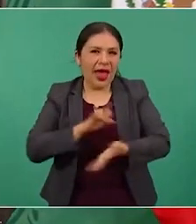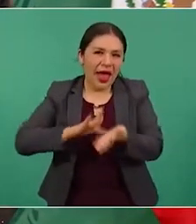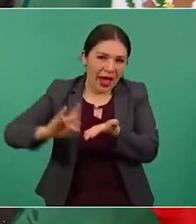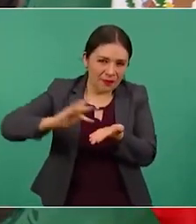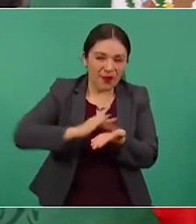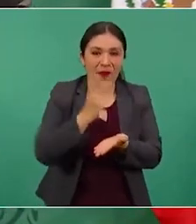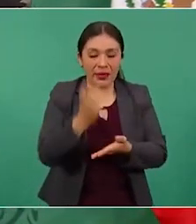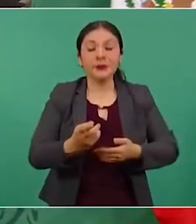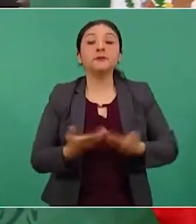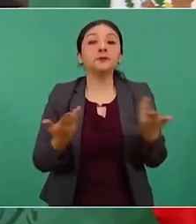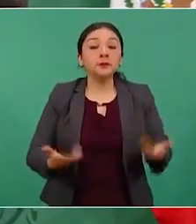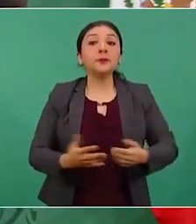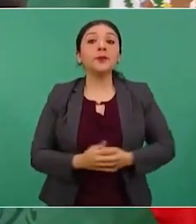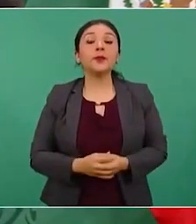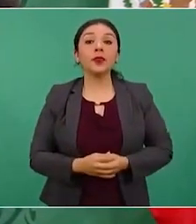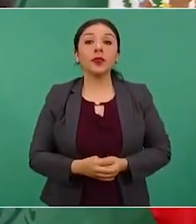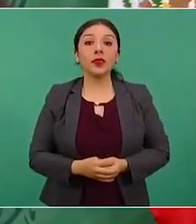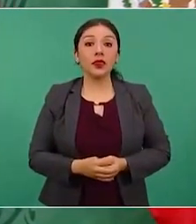Bueno,